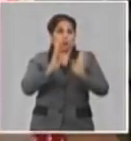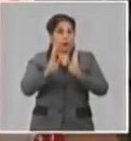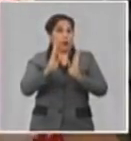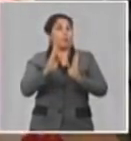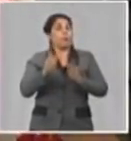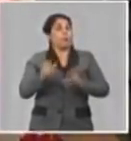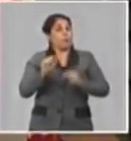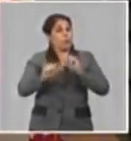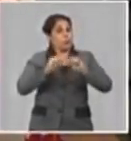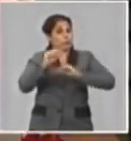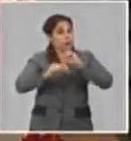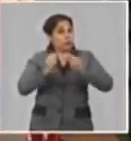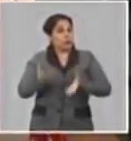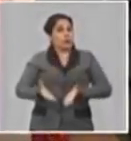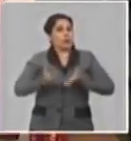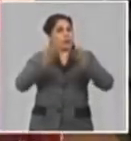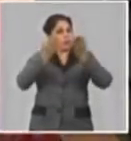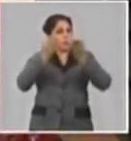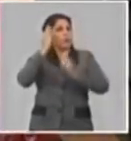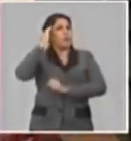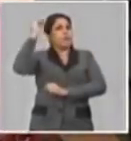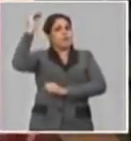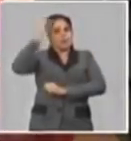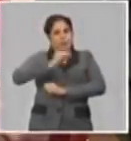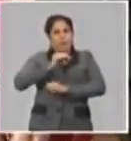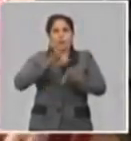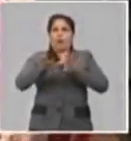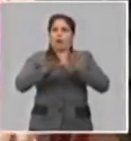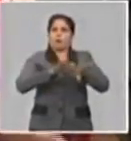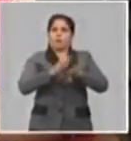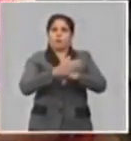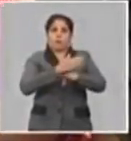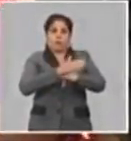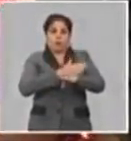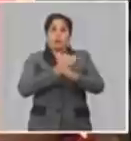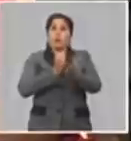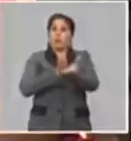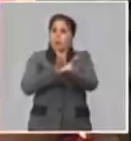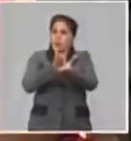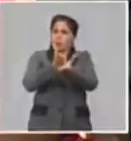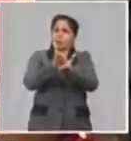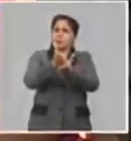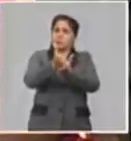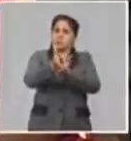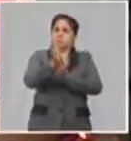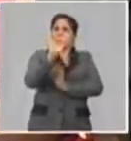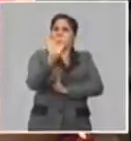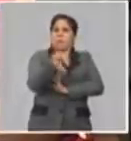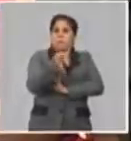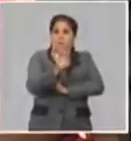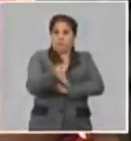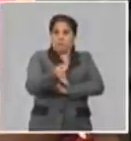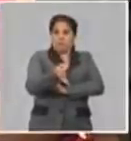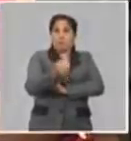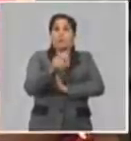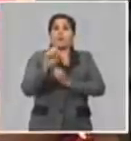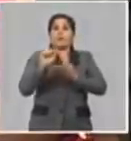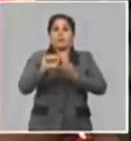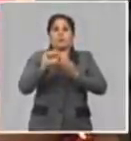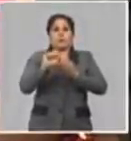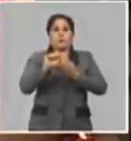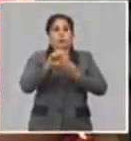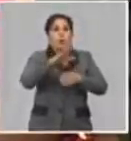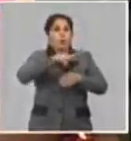de recuperación con esas acciones realizadas. Continuamos todavía brindando servicios en